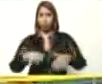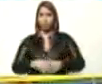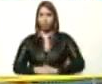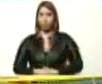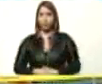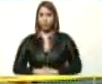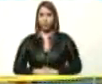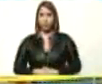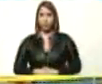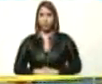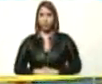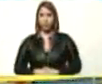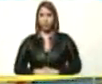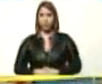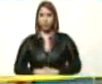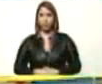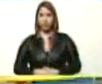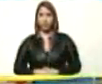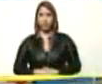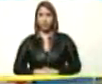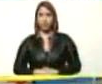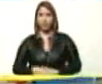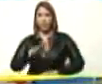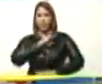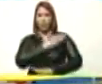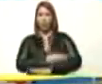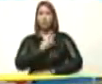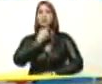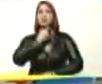y pega muy fuerte en la garganta.